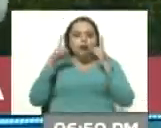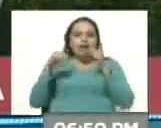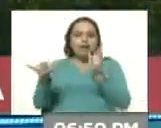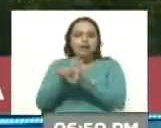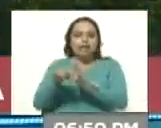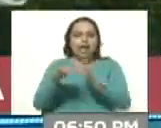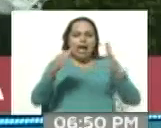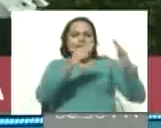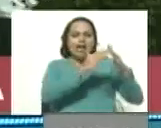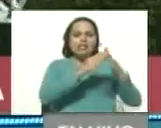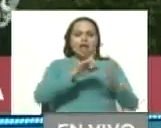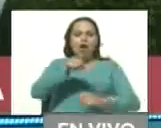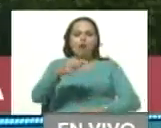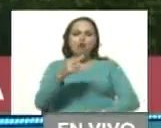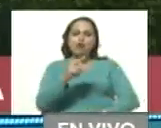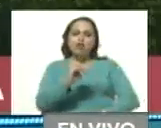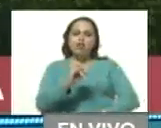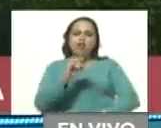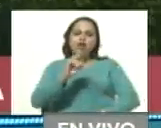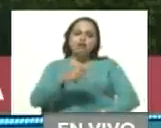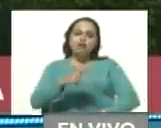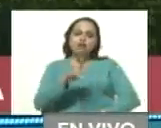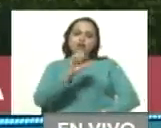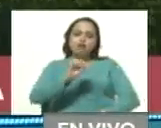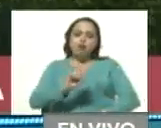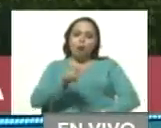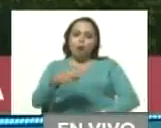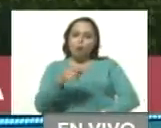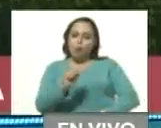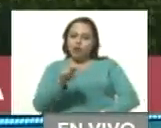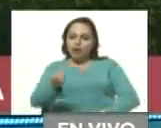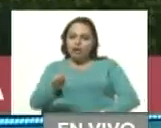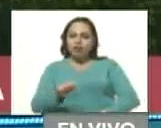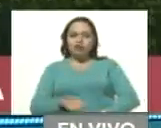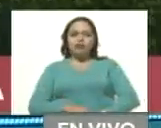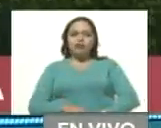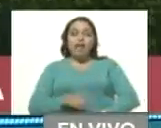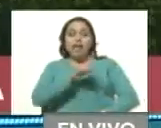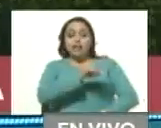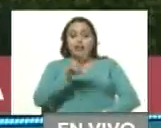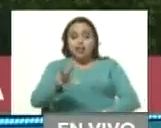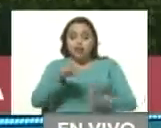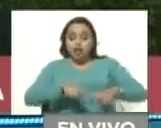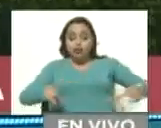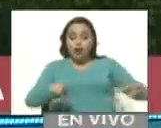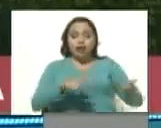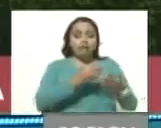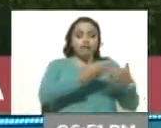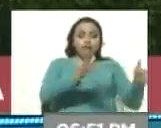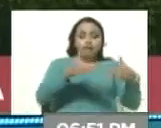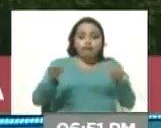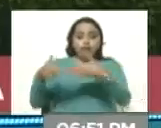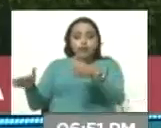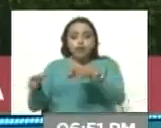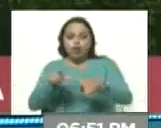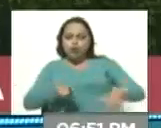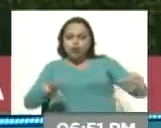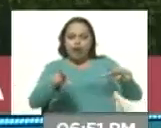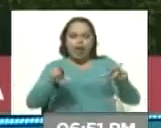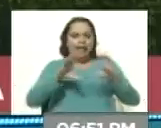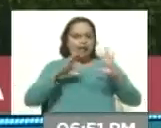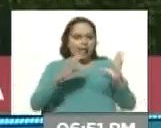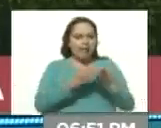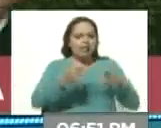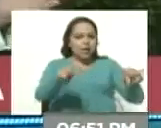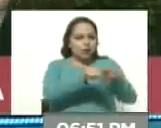sus alrededores en toda la calle bolívar tenemos habilitados 13 espacios que servirán de aulas de clase abierta para la participación